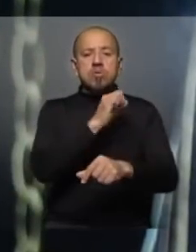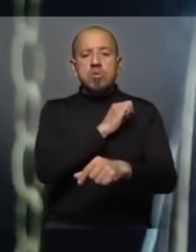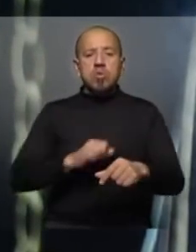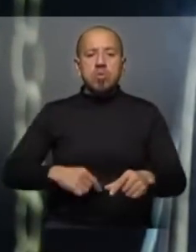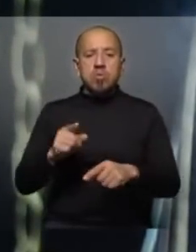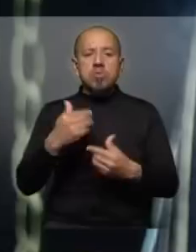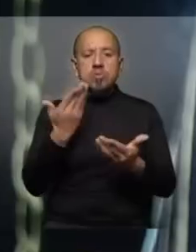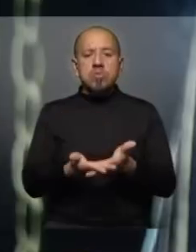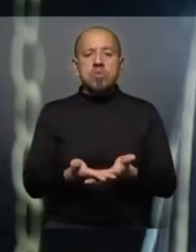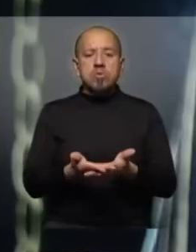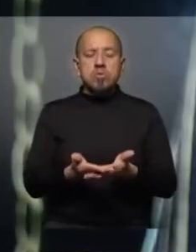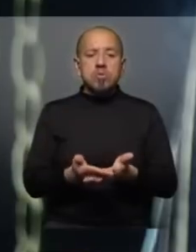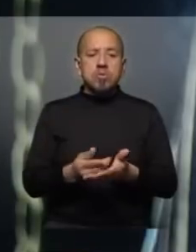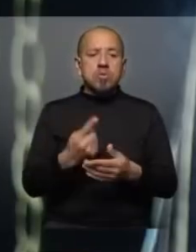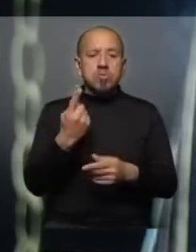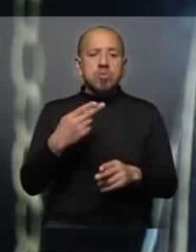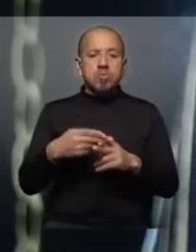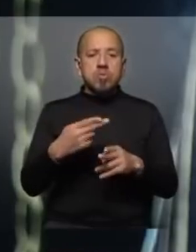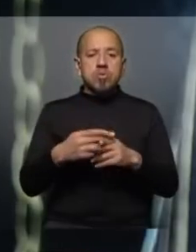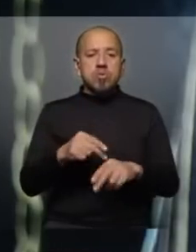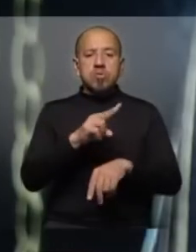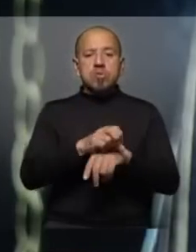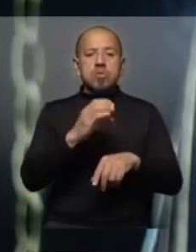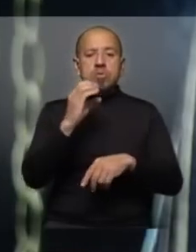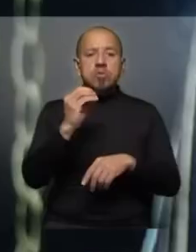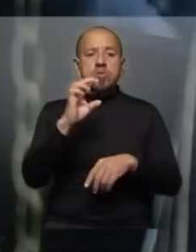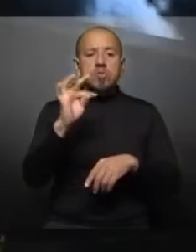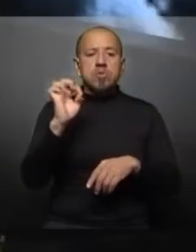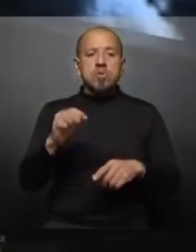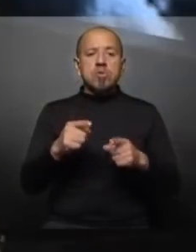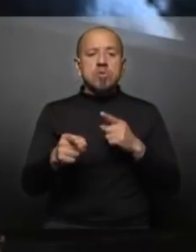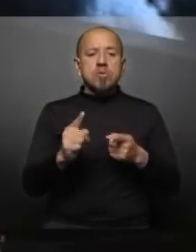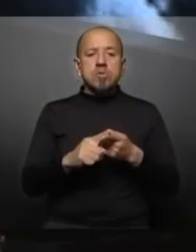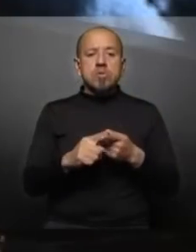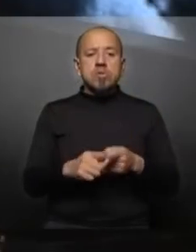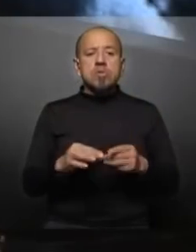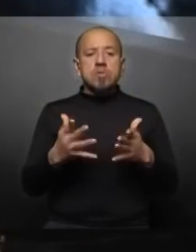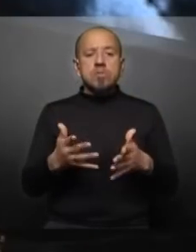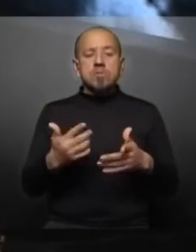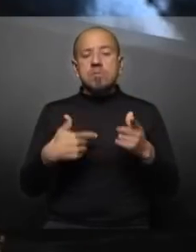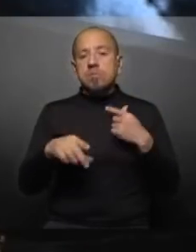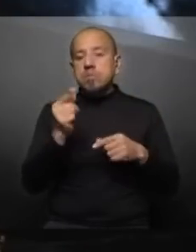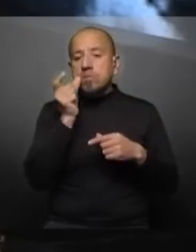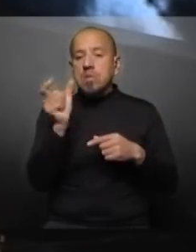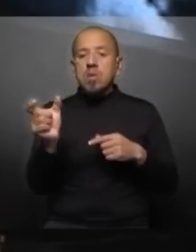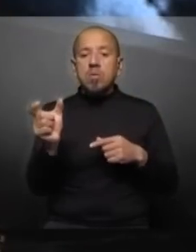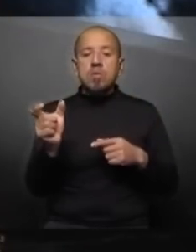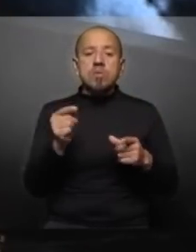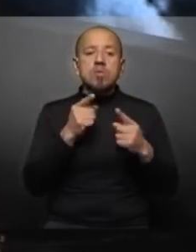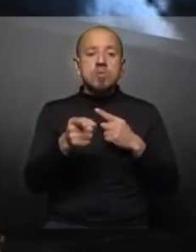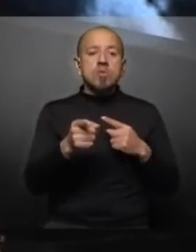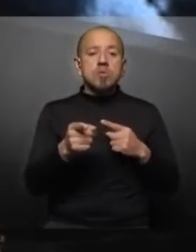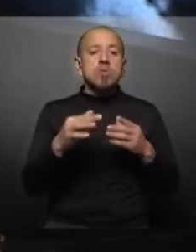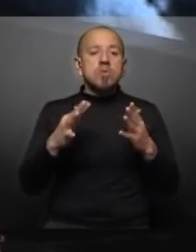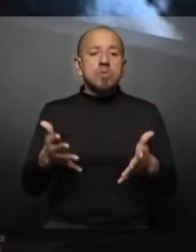ha propuesto ni un solo nombre para ser fiscal de corte procurador general de la nación este bajo el argumento de que los nombres que ellos quieren no